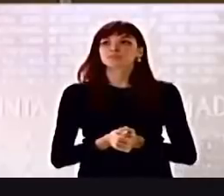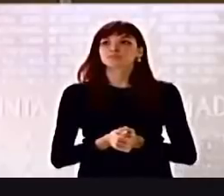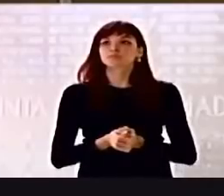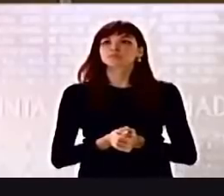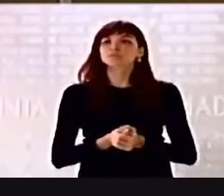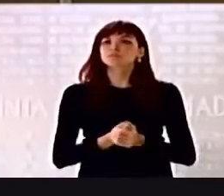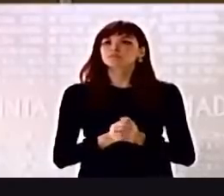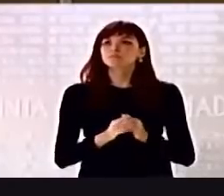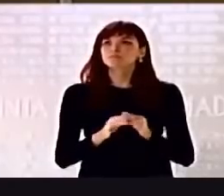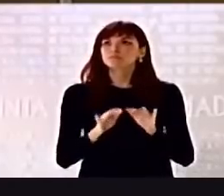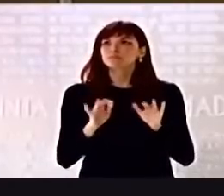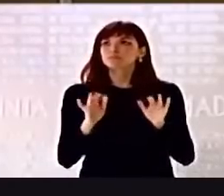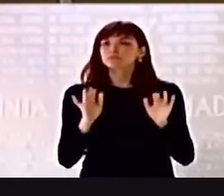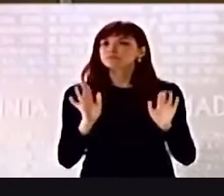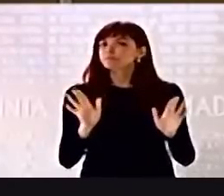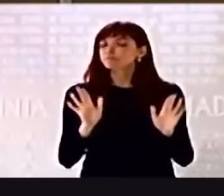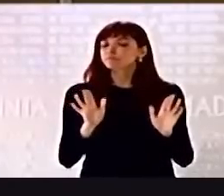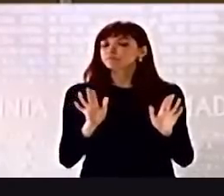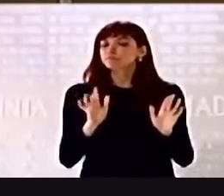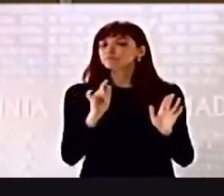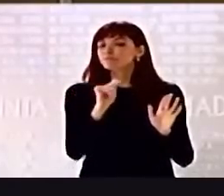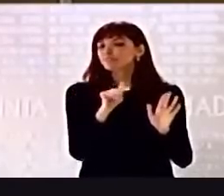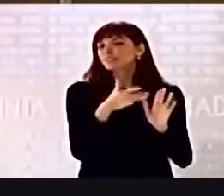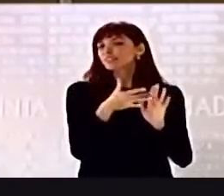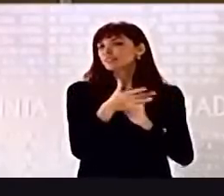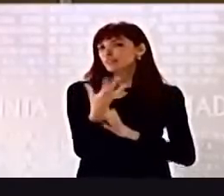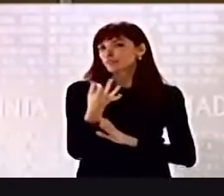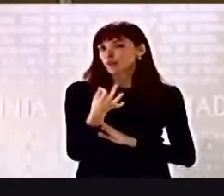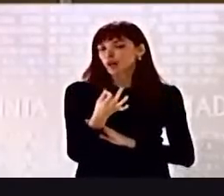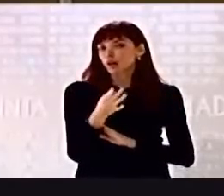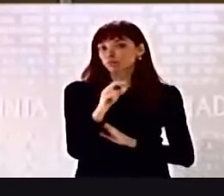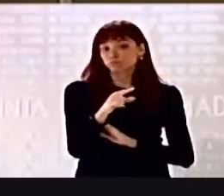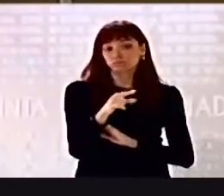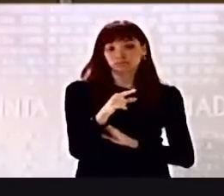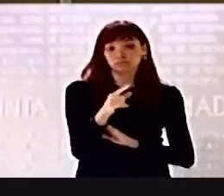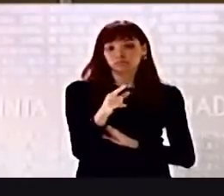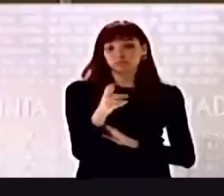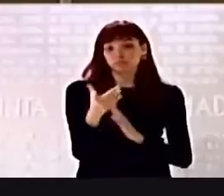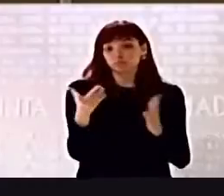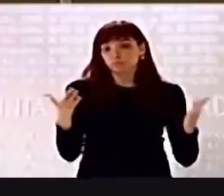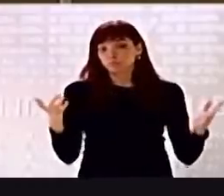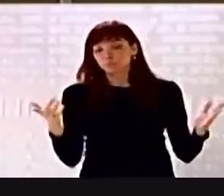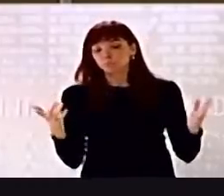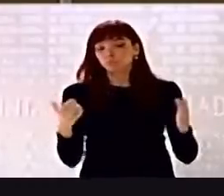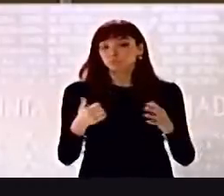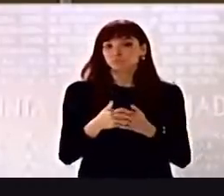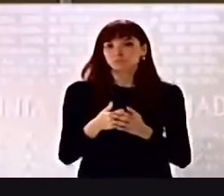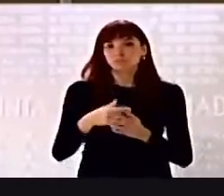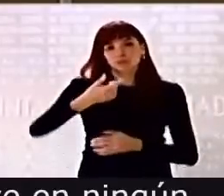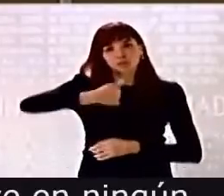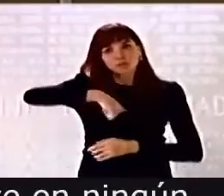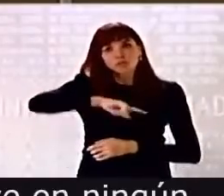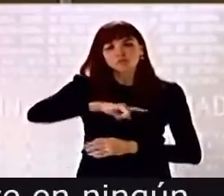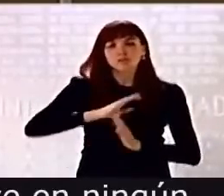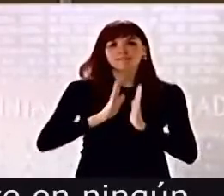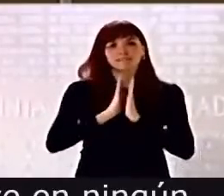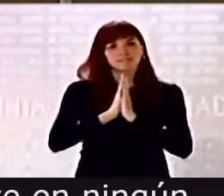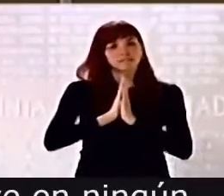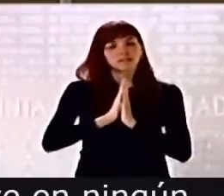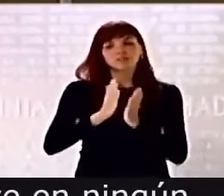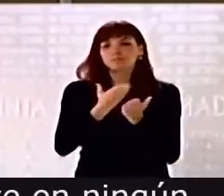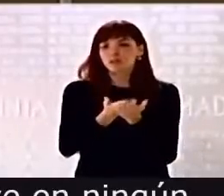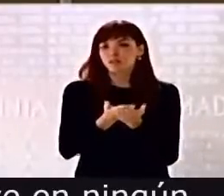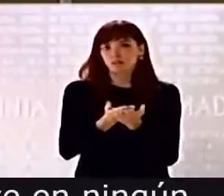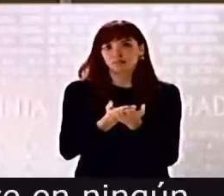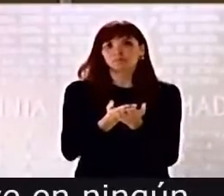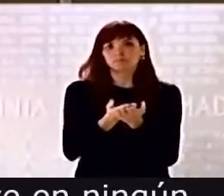pero eso no sustituye en ningún momento el que apelemos a las